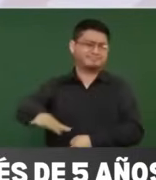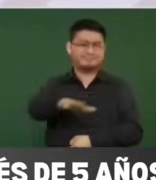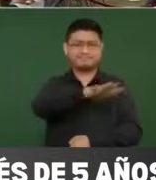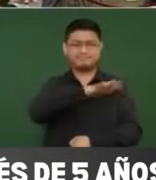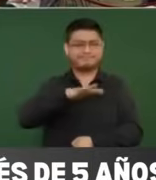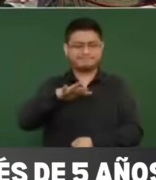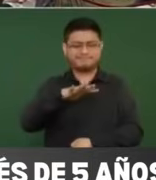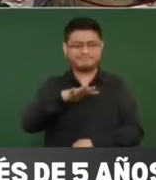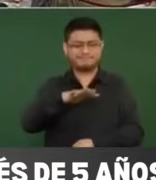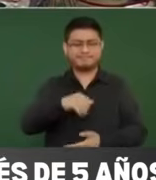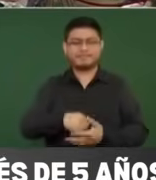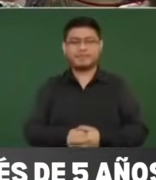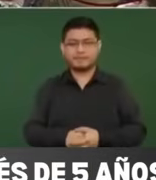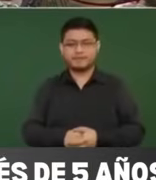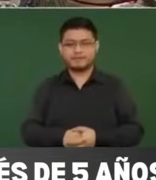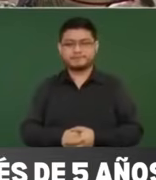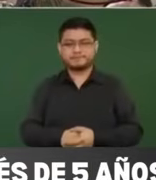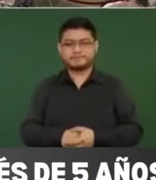y